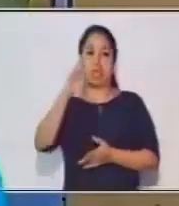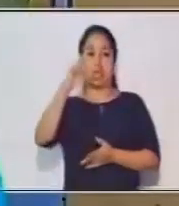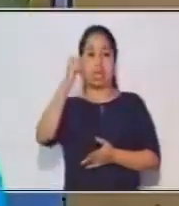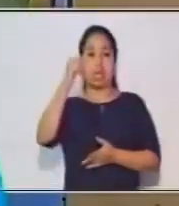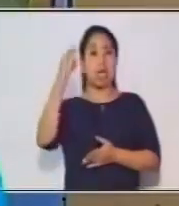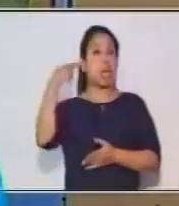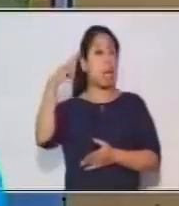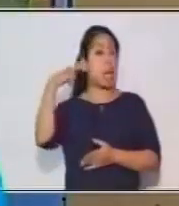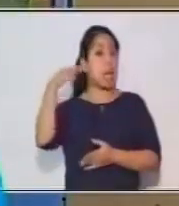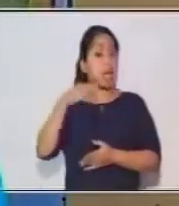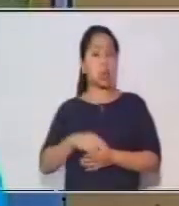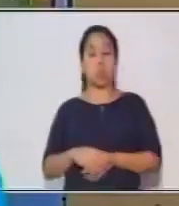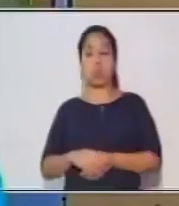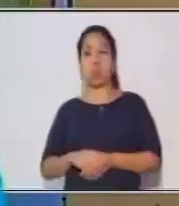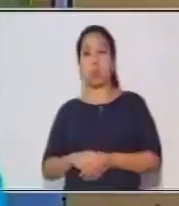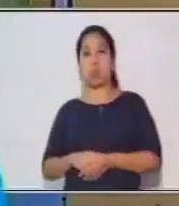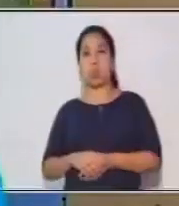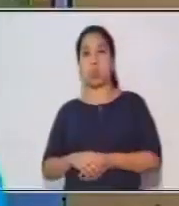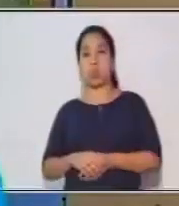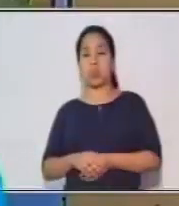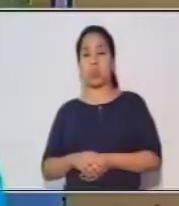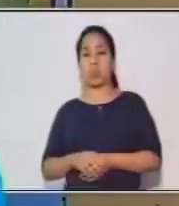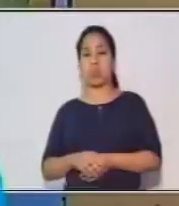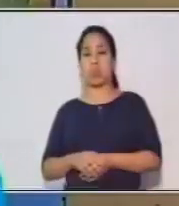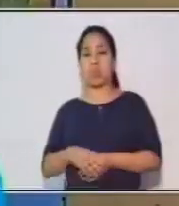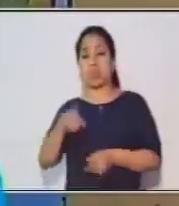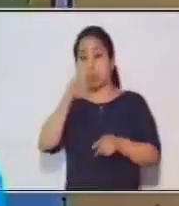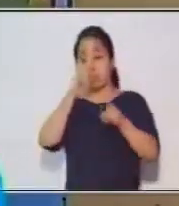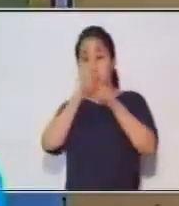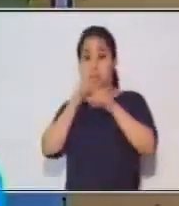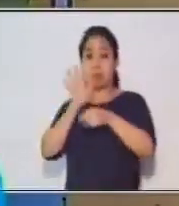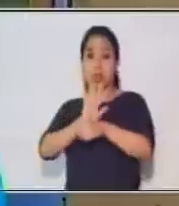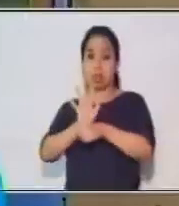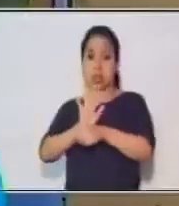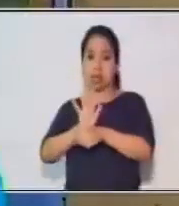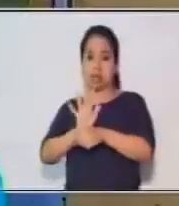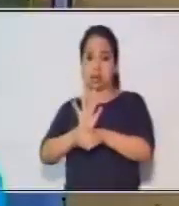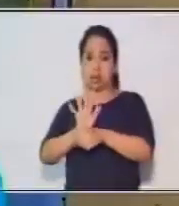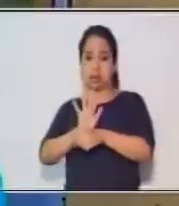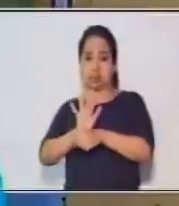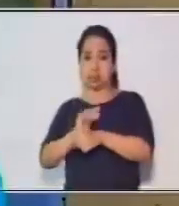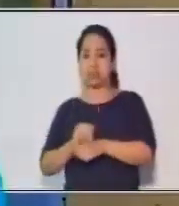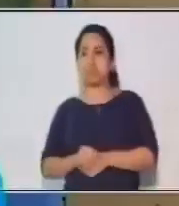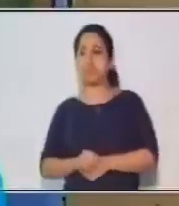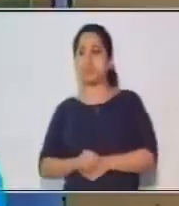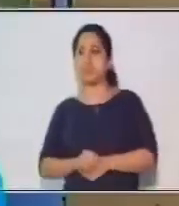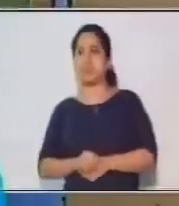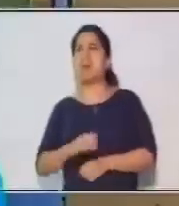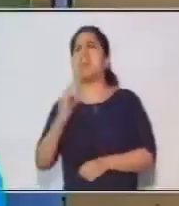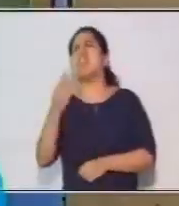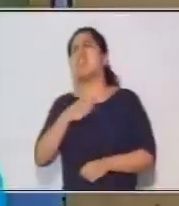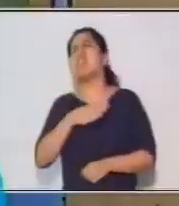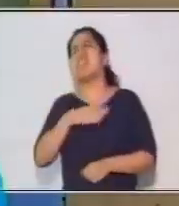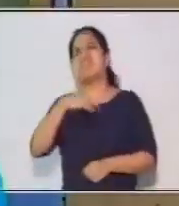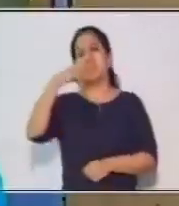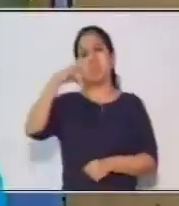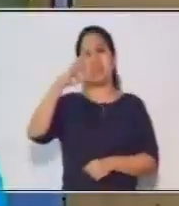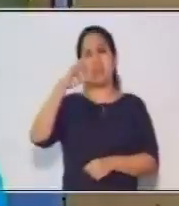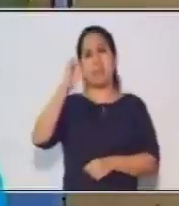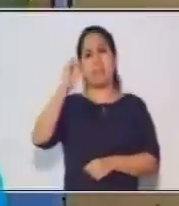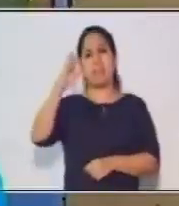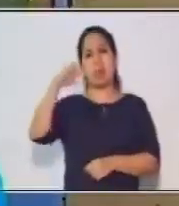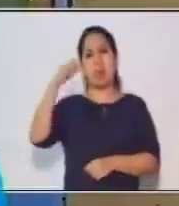radiales y obviamente en la televisión. ¿Y qué es lo que tiene la propaganda?